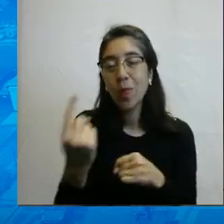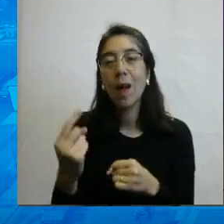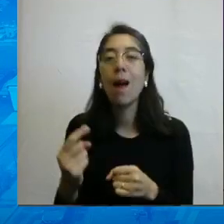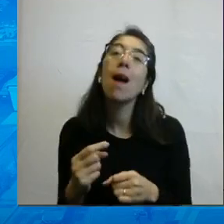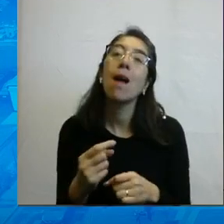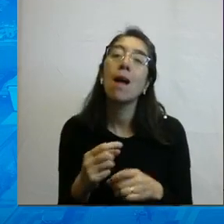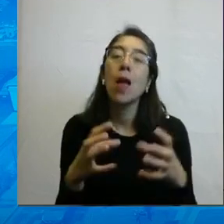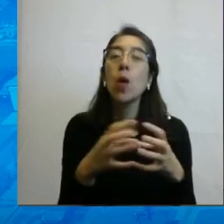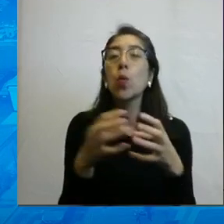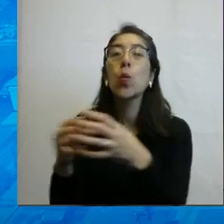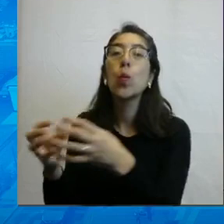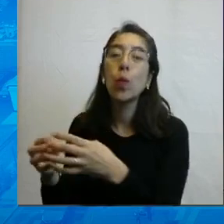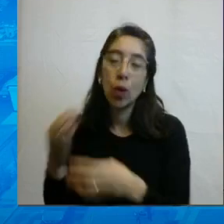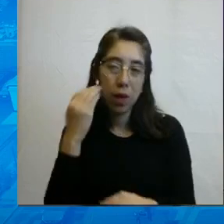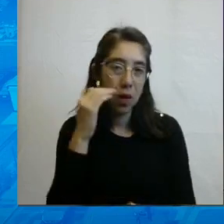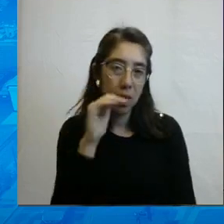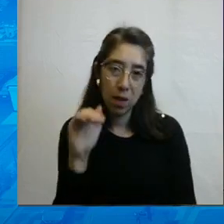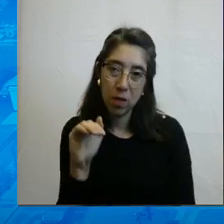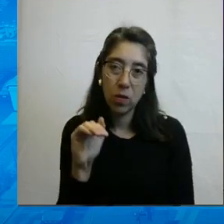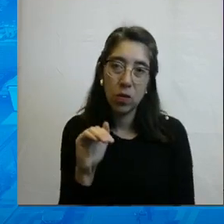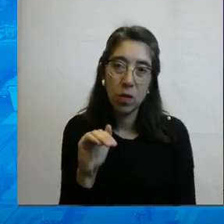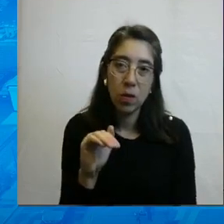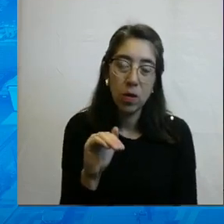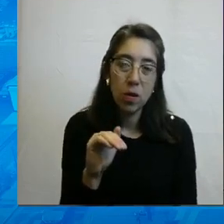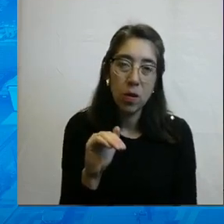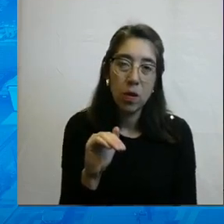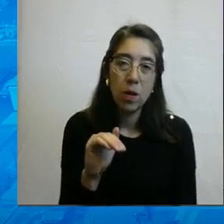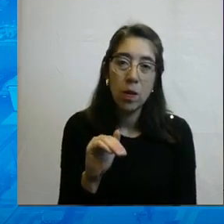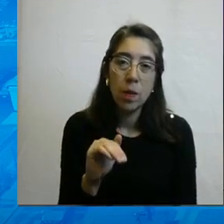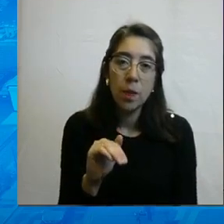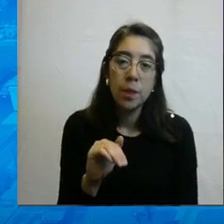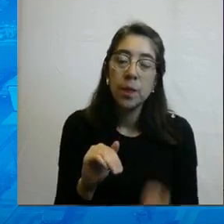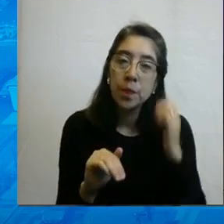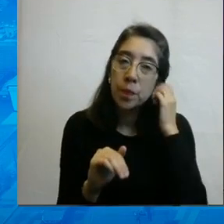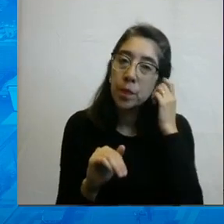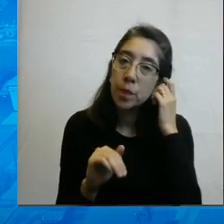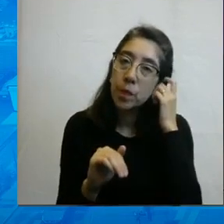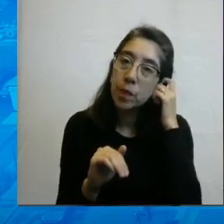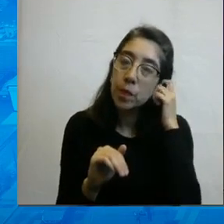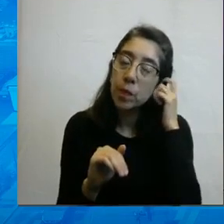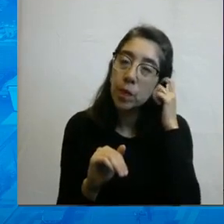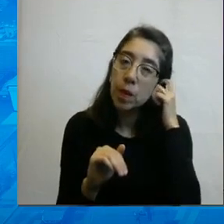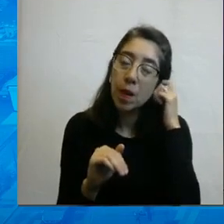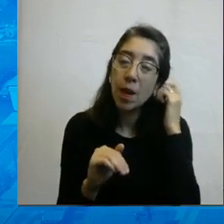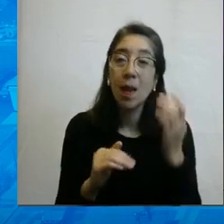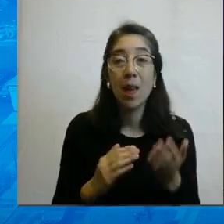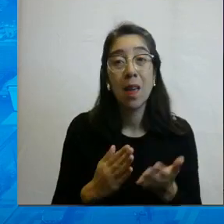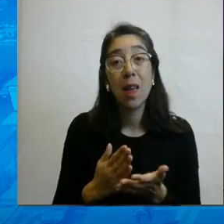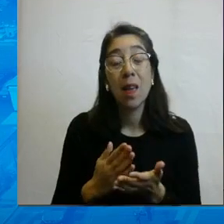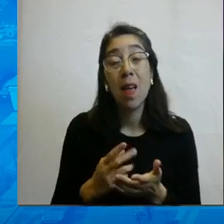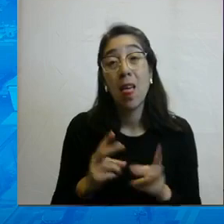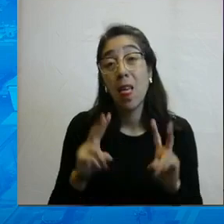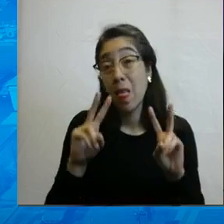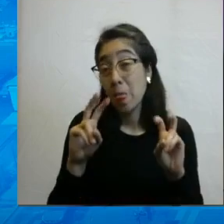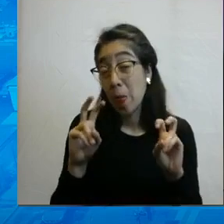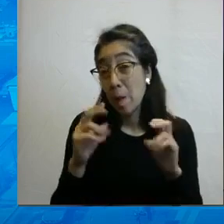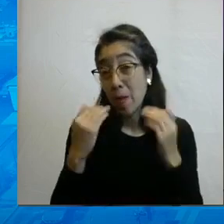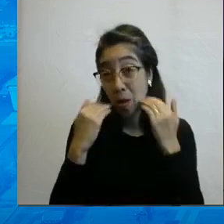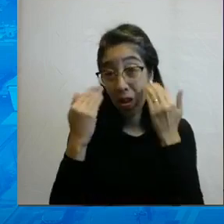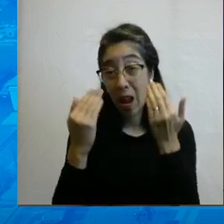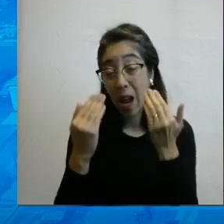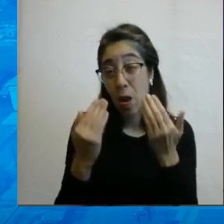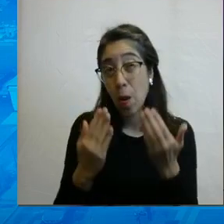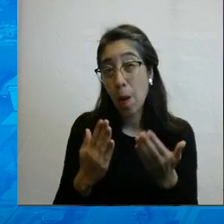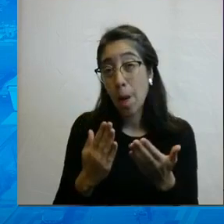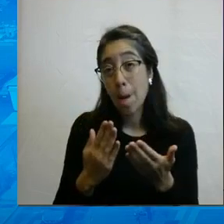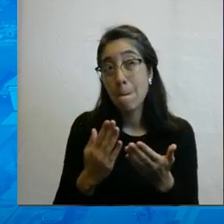sociales o el uso de teléfono se recomienda, al menos por la OMS, desde los 11 años en algunos casos. Y